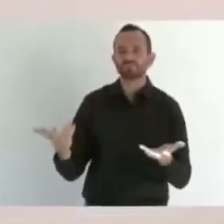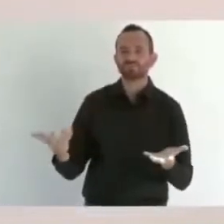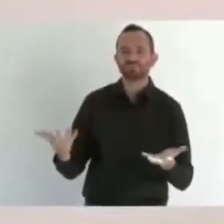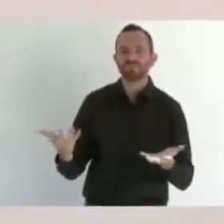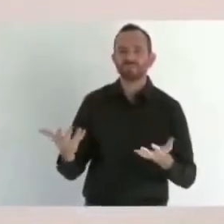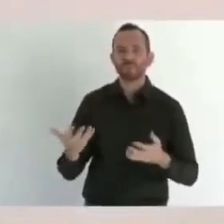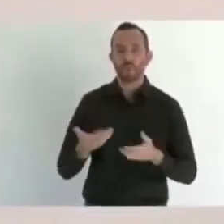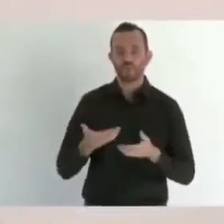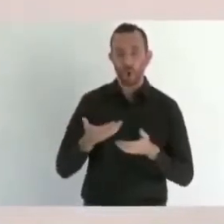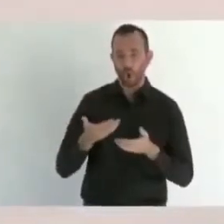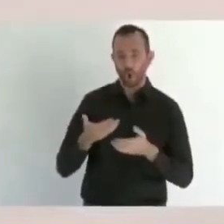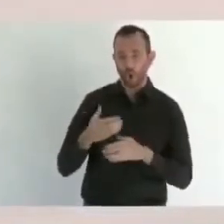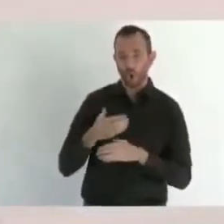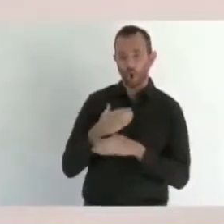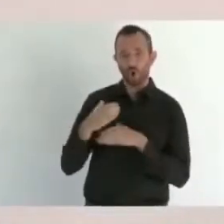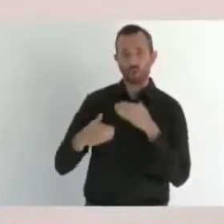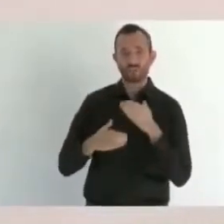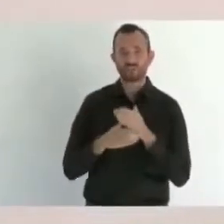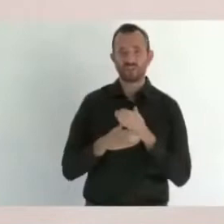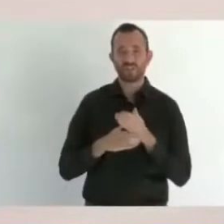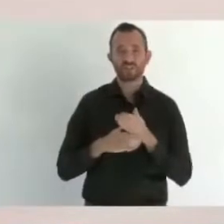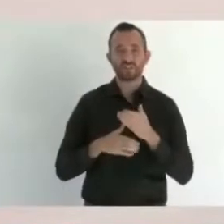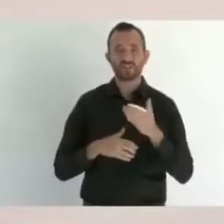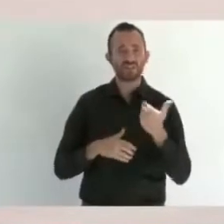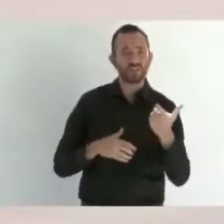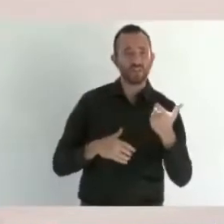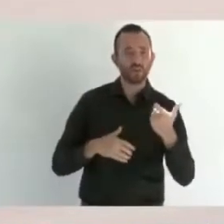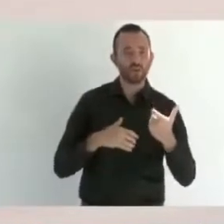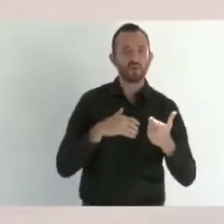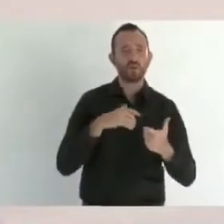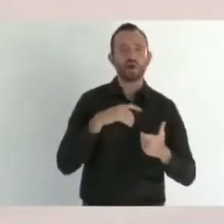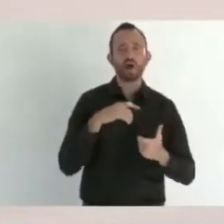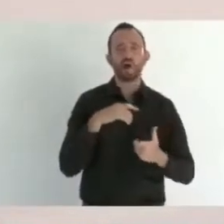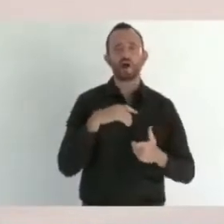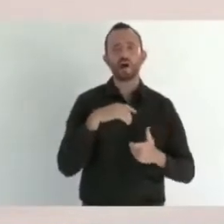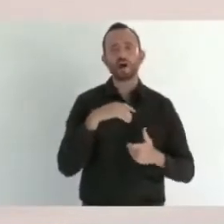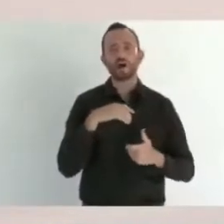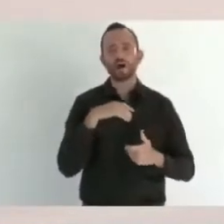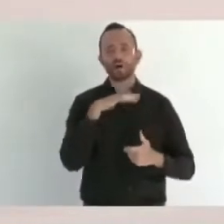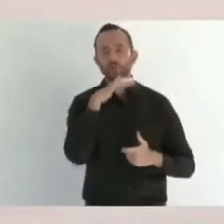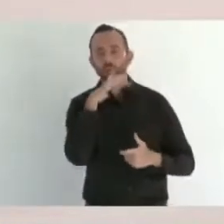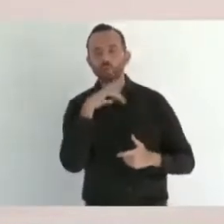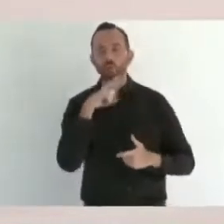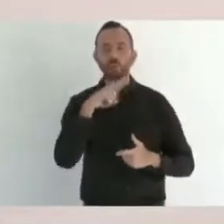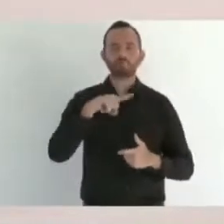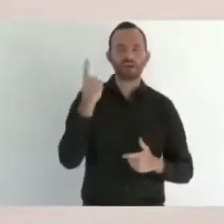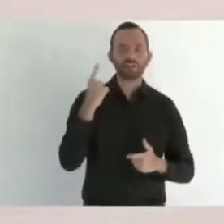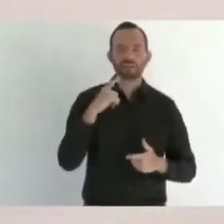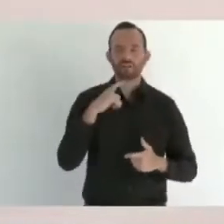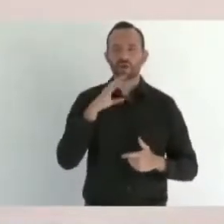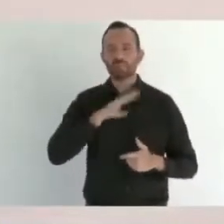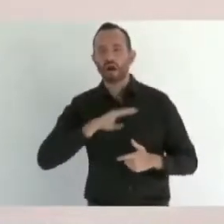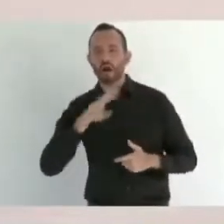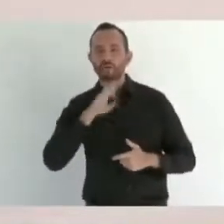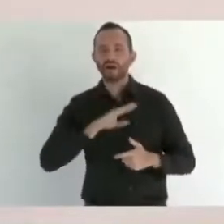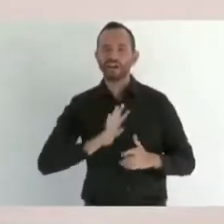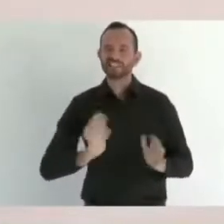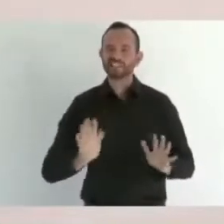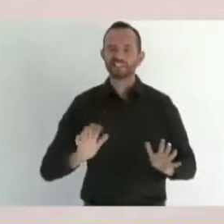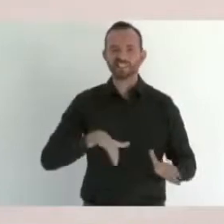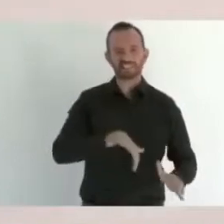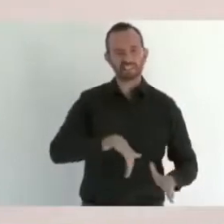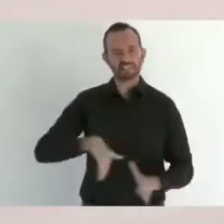mala vida tenemos que fortalecer valores culturales morales espirituales